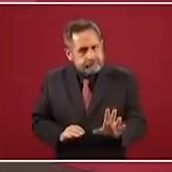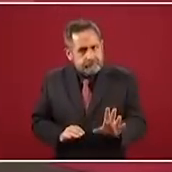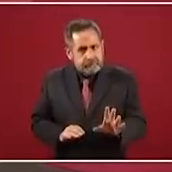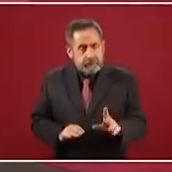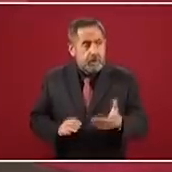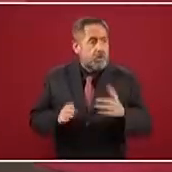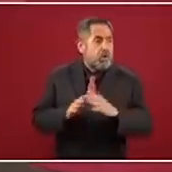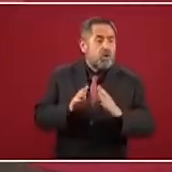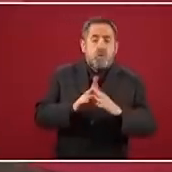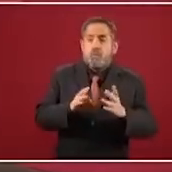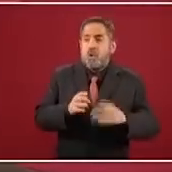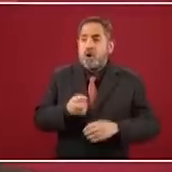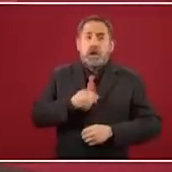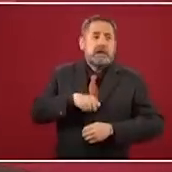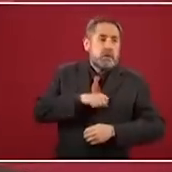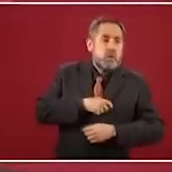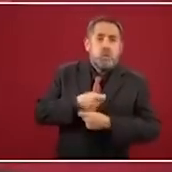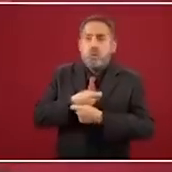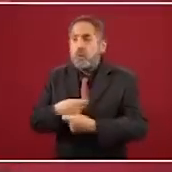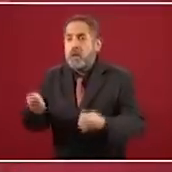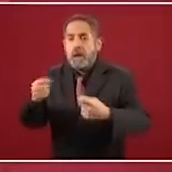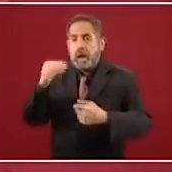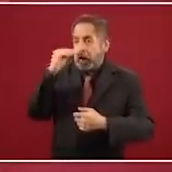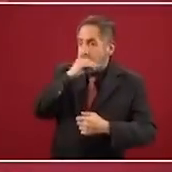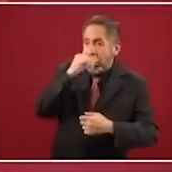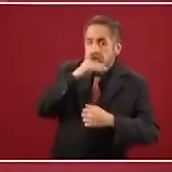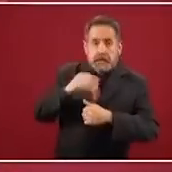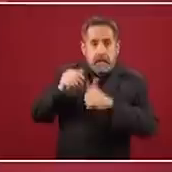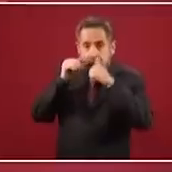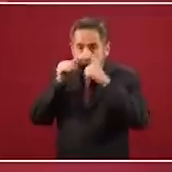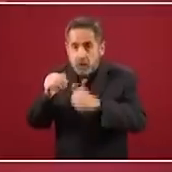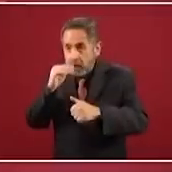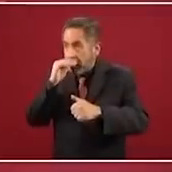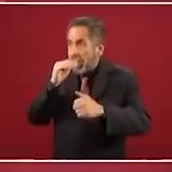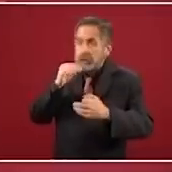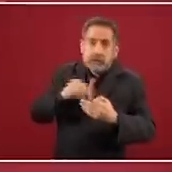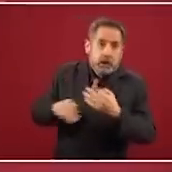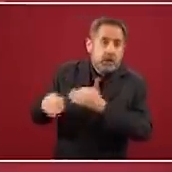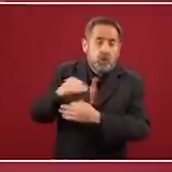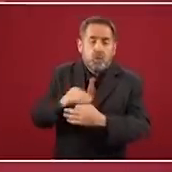Salud pública, gratuita.